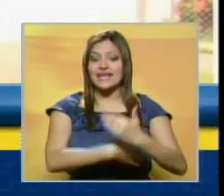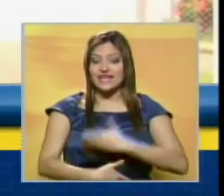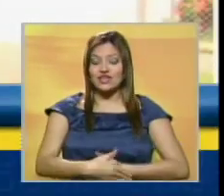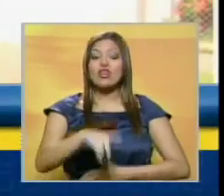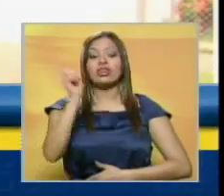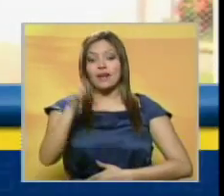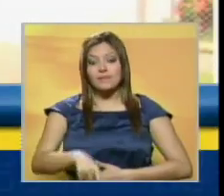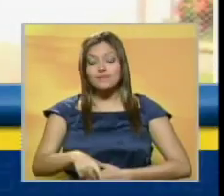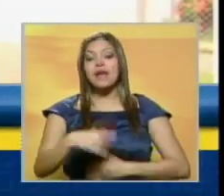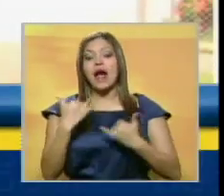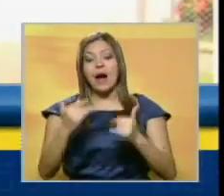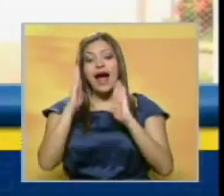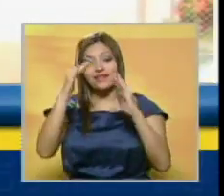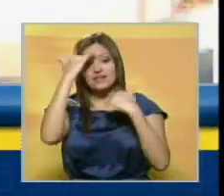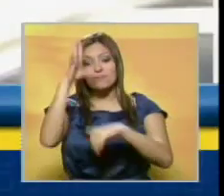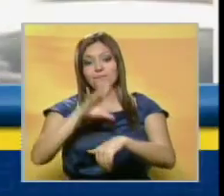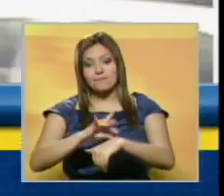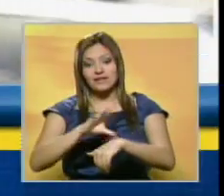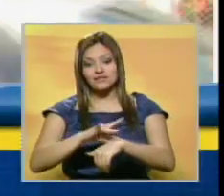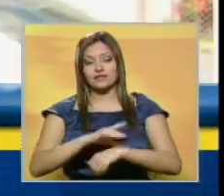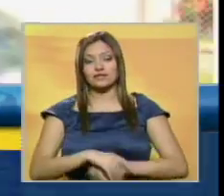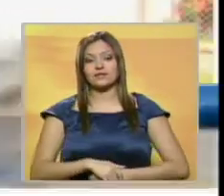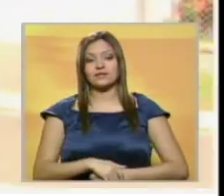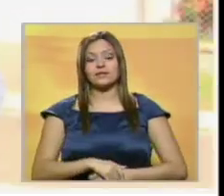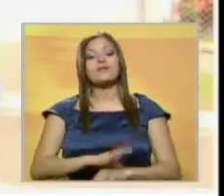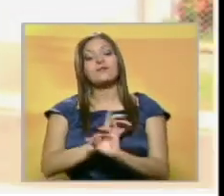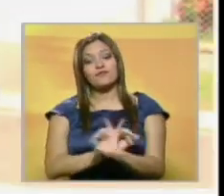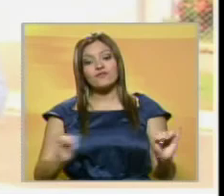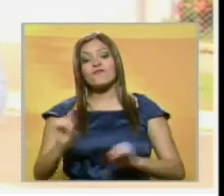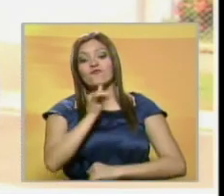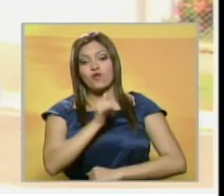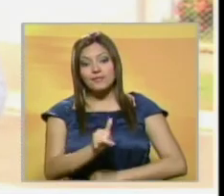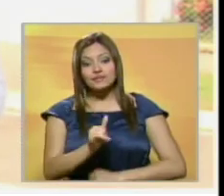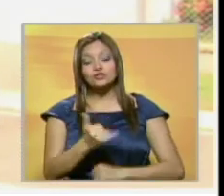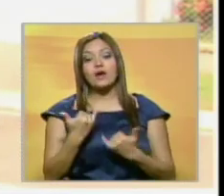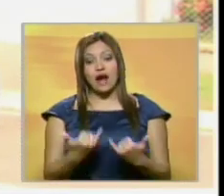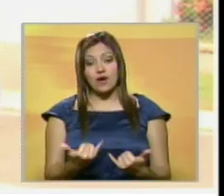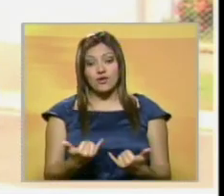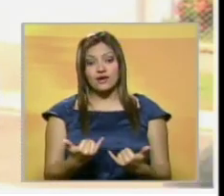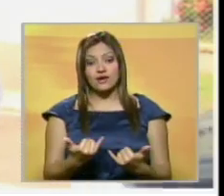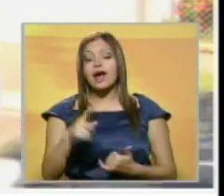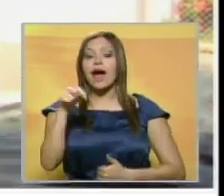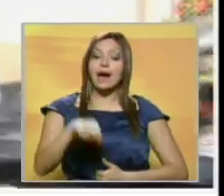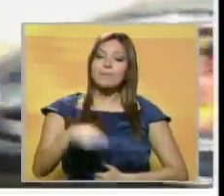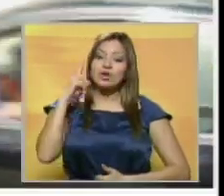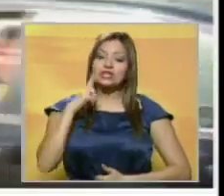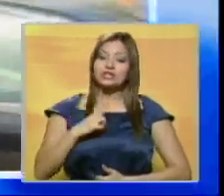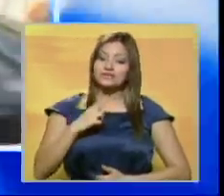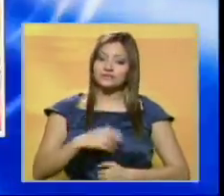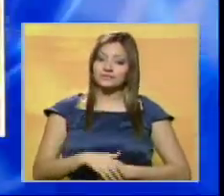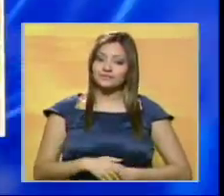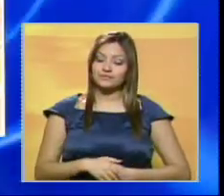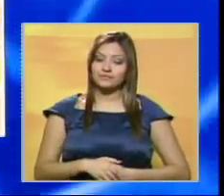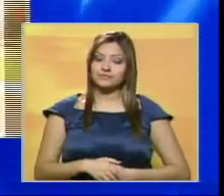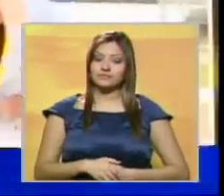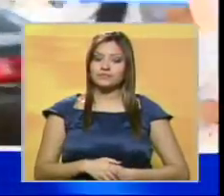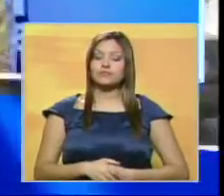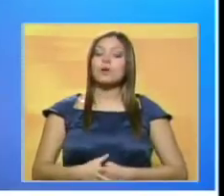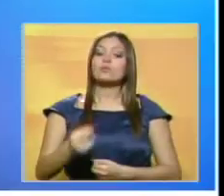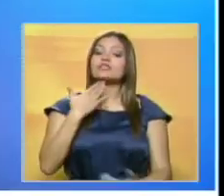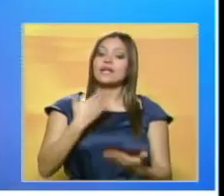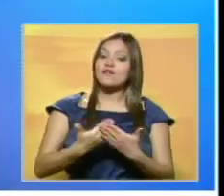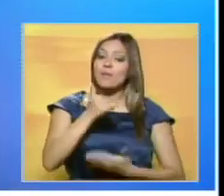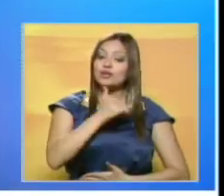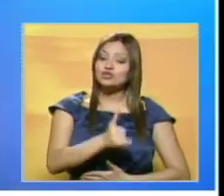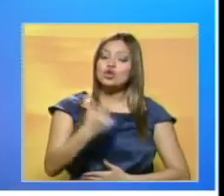quienes se encuentran recibiendo atención médica. Esta es la información que podemos ofrecerles a esta hora desde el estado Bolívar. Muchísimas